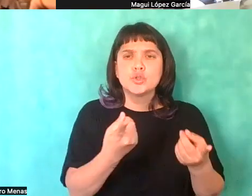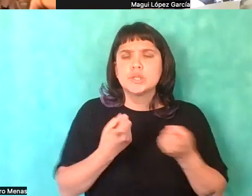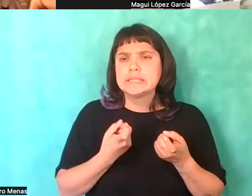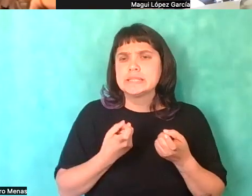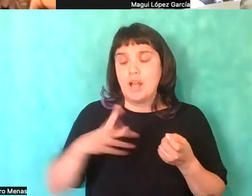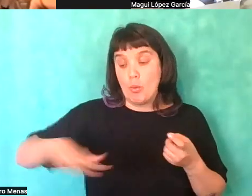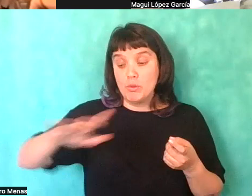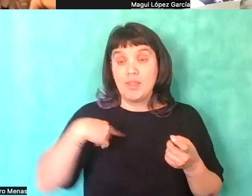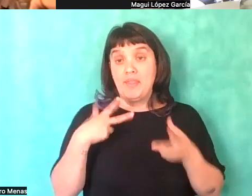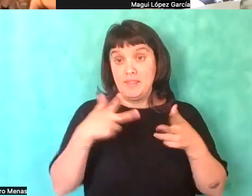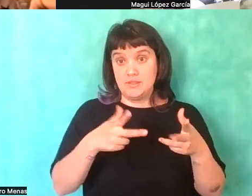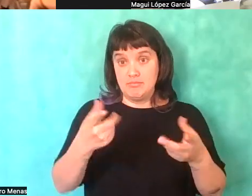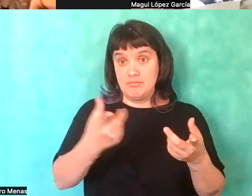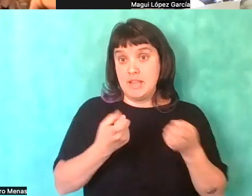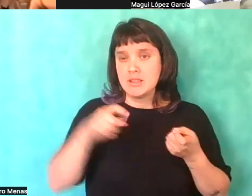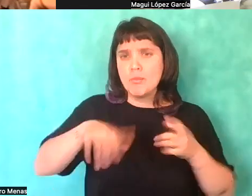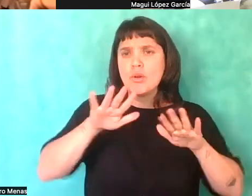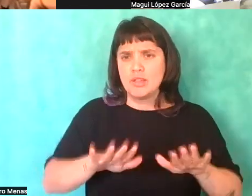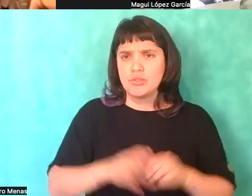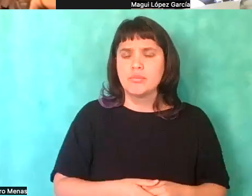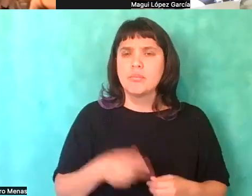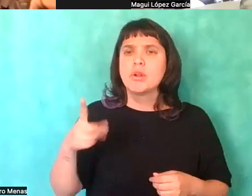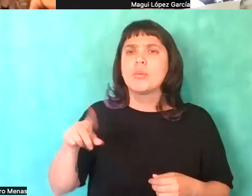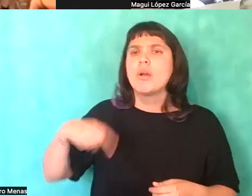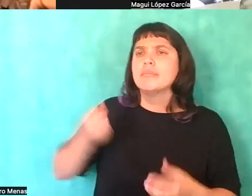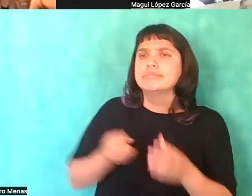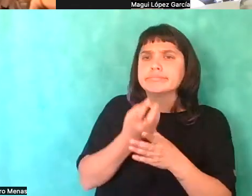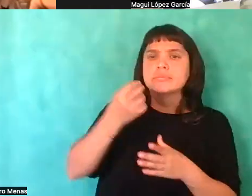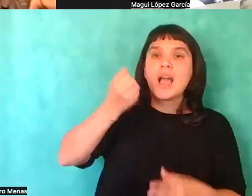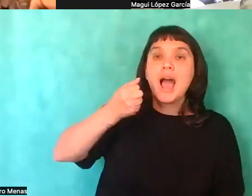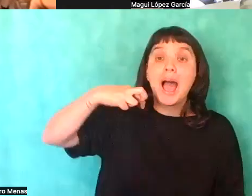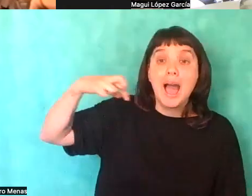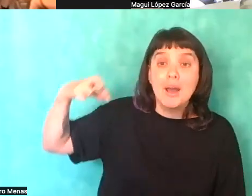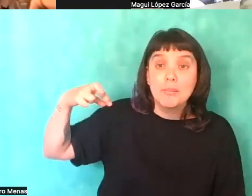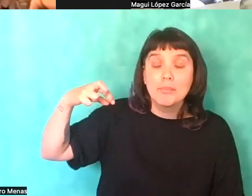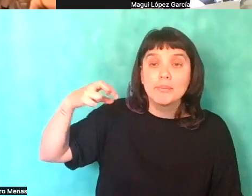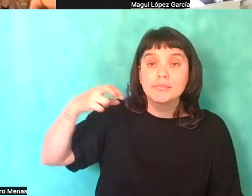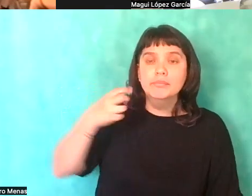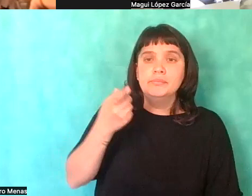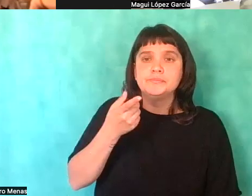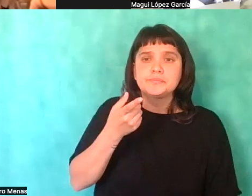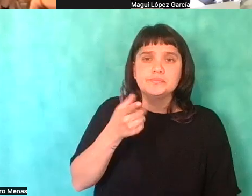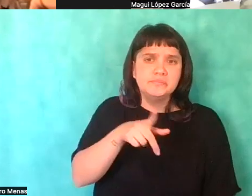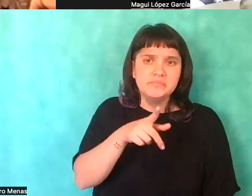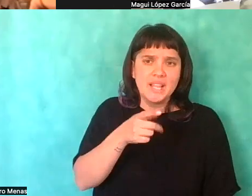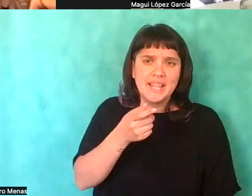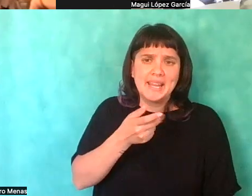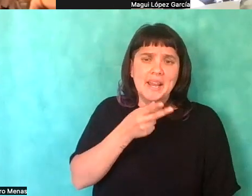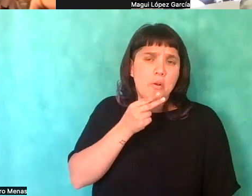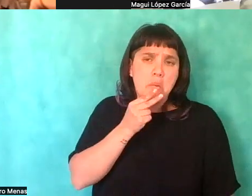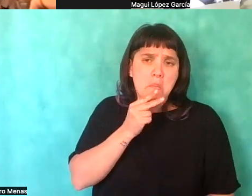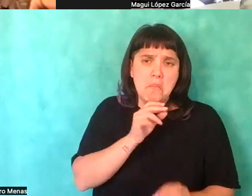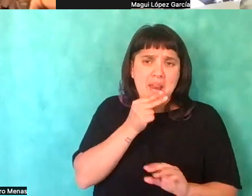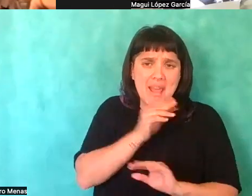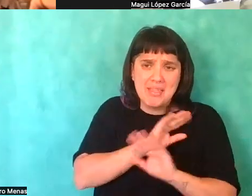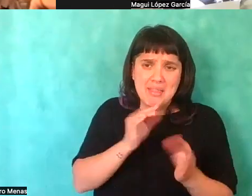después aparece, no sé, un dispositivo, una app, ponele, la que no participó nadie de la comunidad, en la que no hay ningún